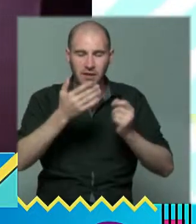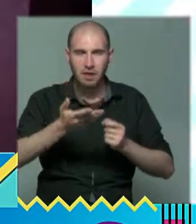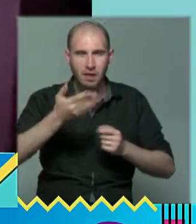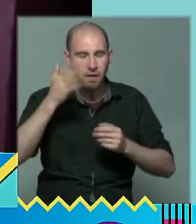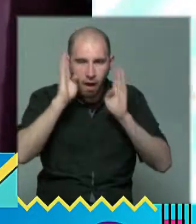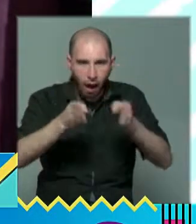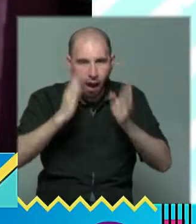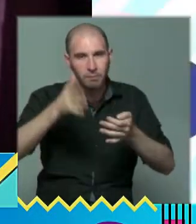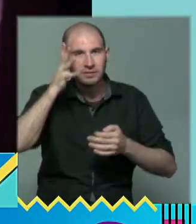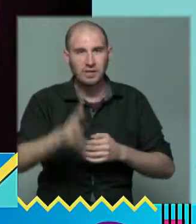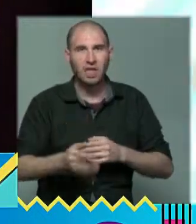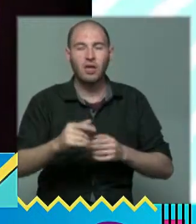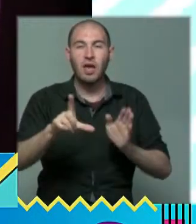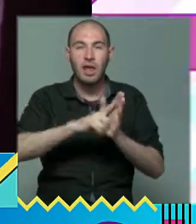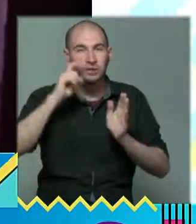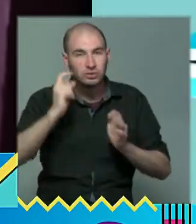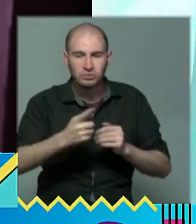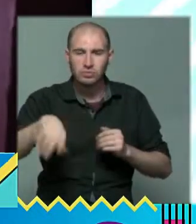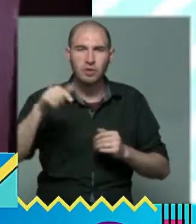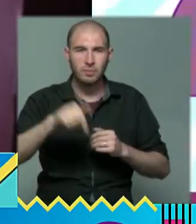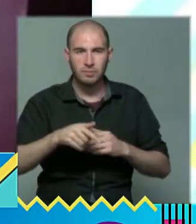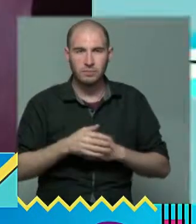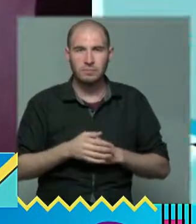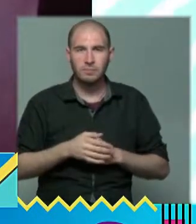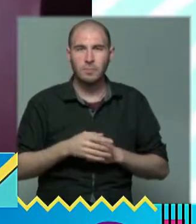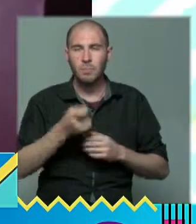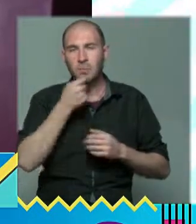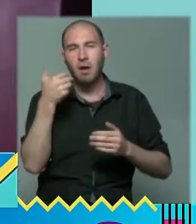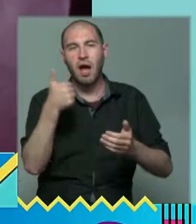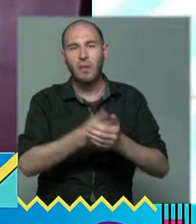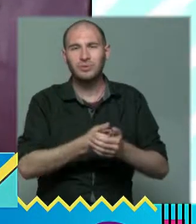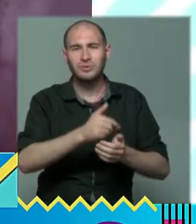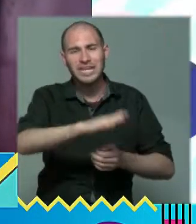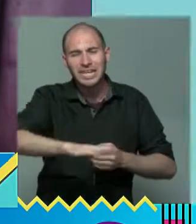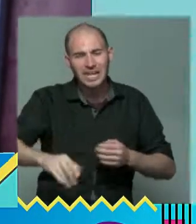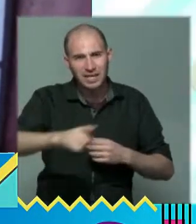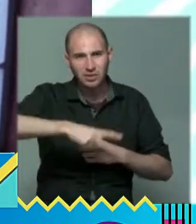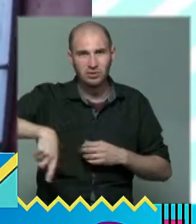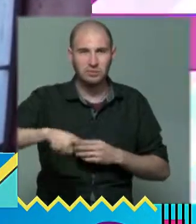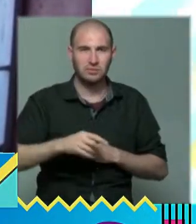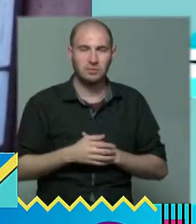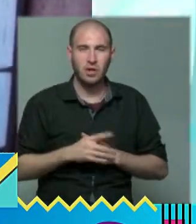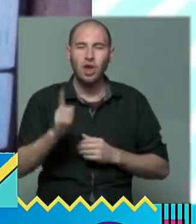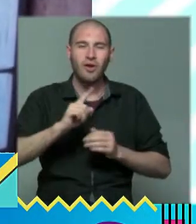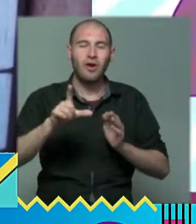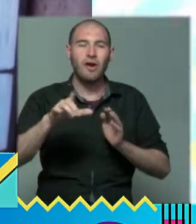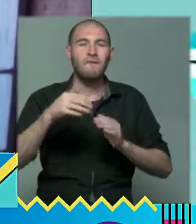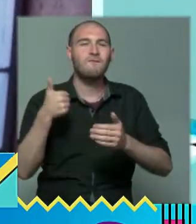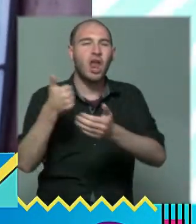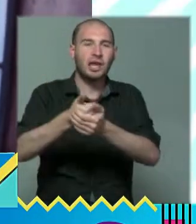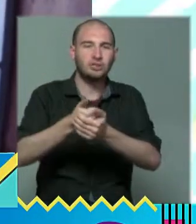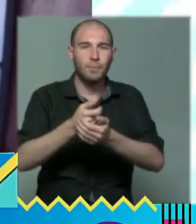obsesivas. Y los delitos que nosotros vemos generalmente son de abuso a menores, ¿sí? No delitos de